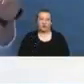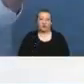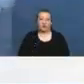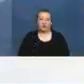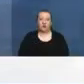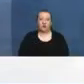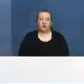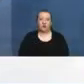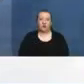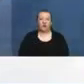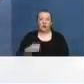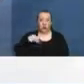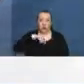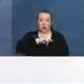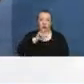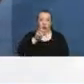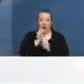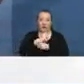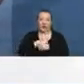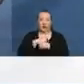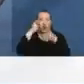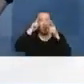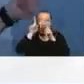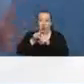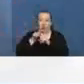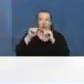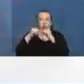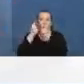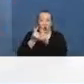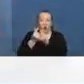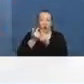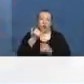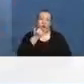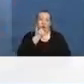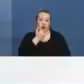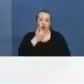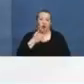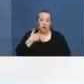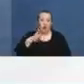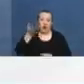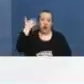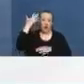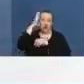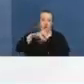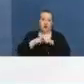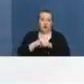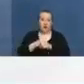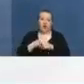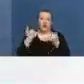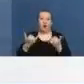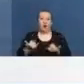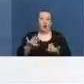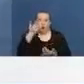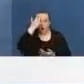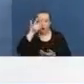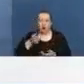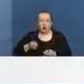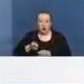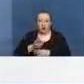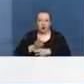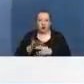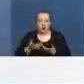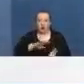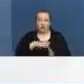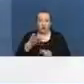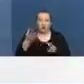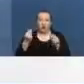y nosotros hemos hecho un pacto con las mafias hace cinco años como explica que ahora meten hasta fusibles porque la realeza esto está corrupto